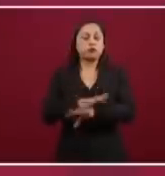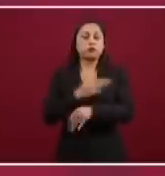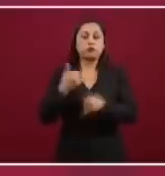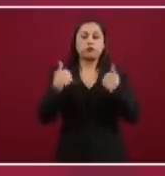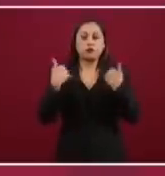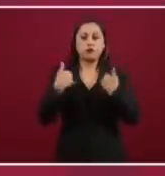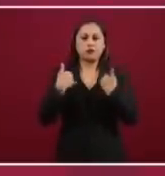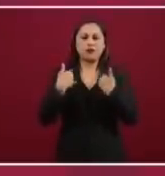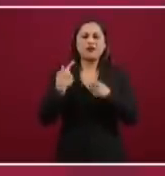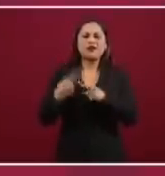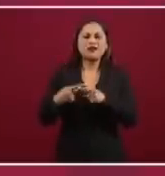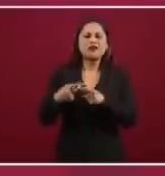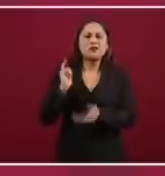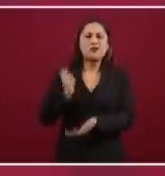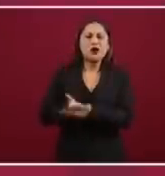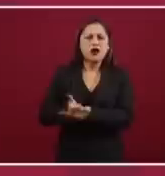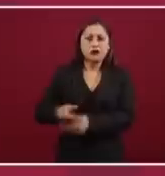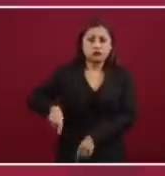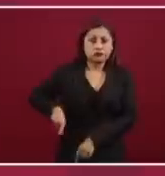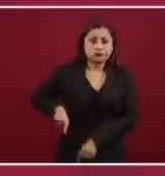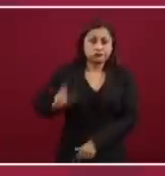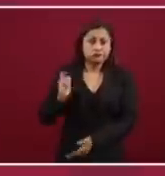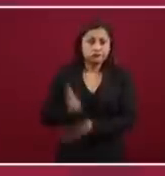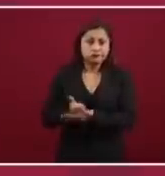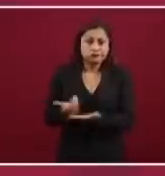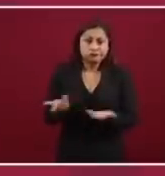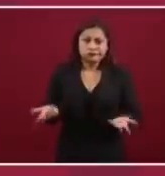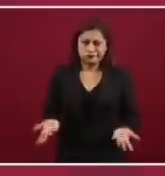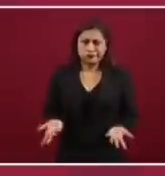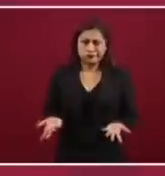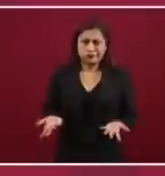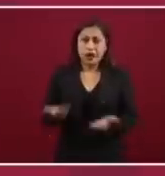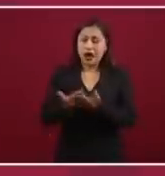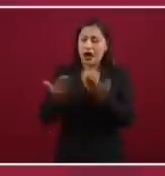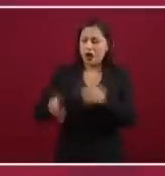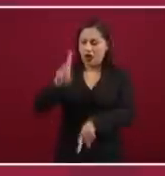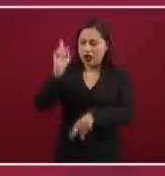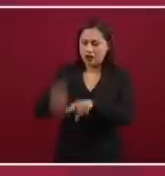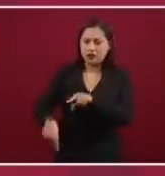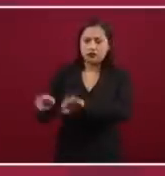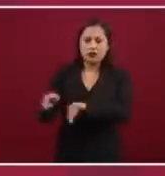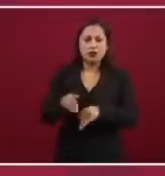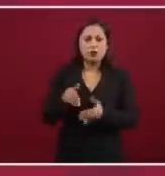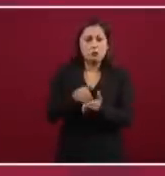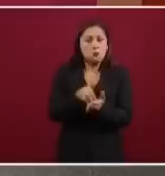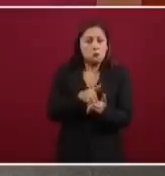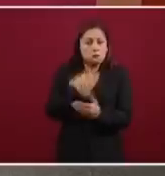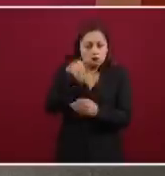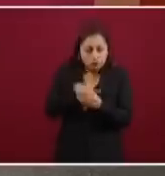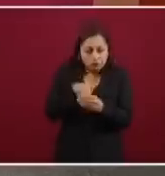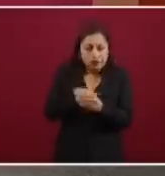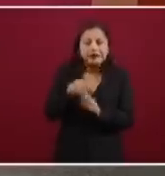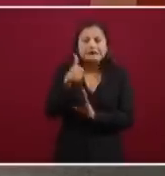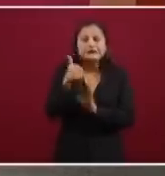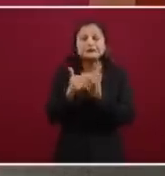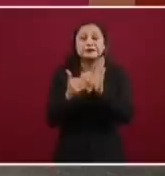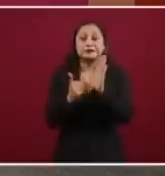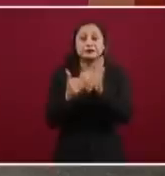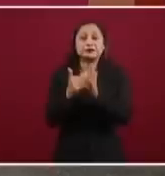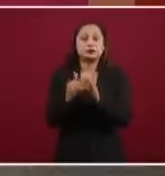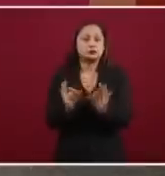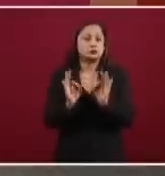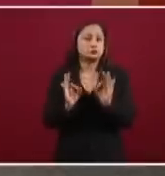6,000 millones nos estamos ahorrando por eso. Otros 6,000 millones nos estamos ahorrando nada más